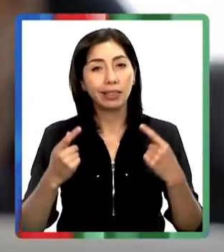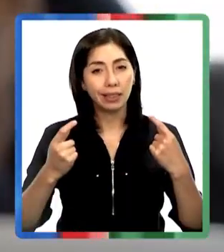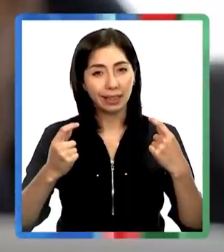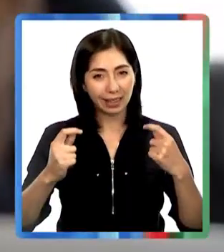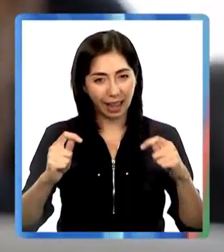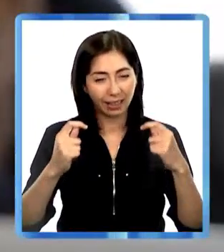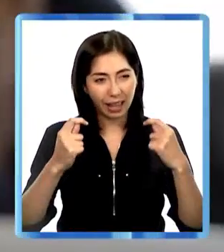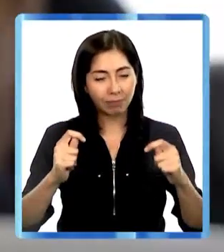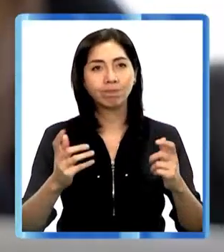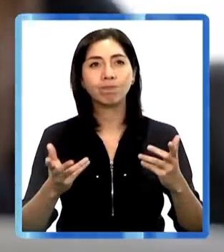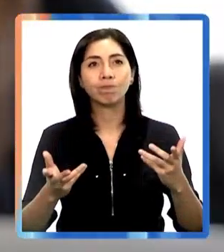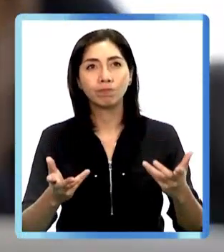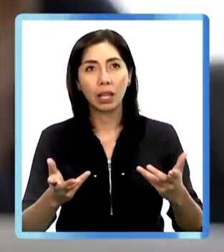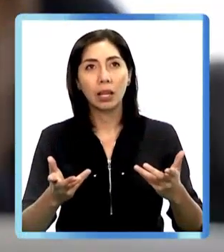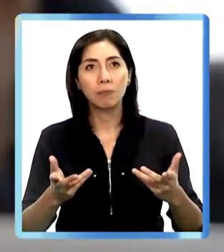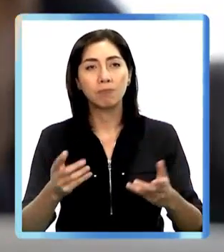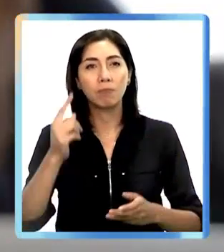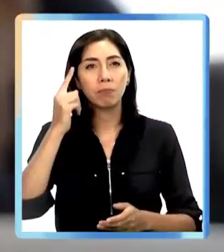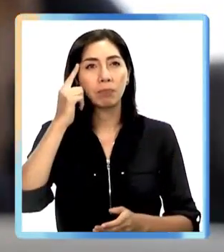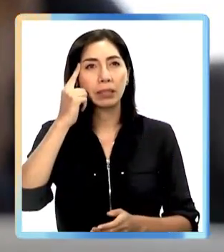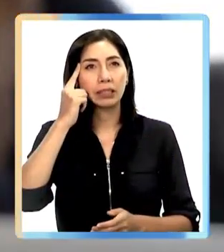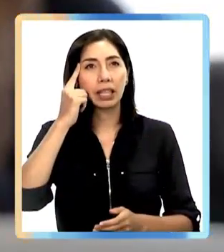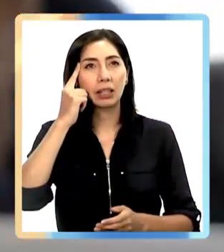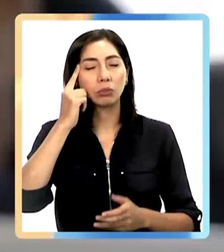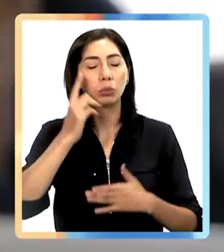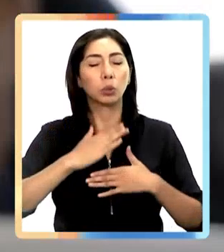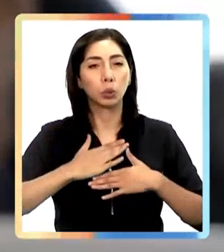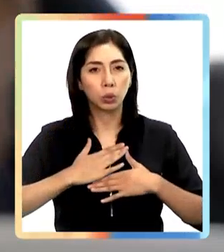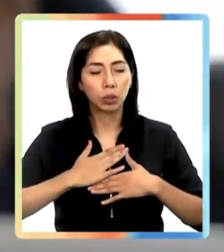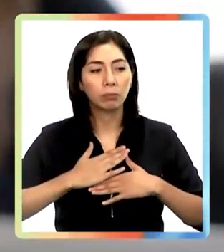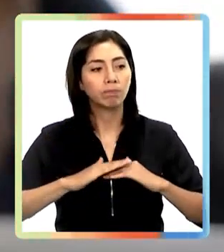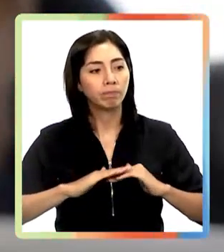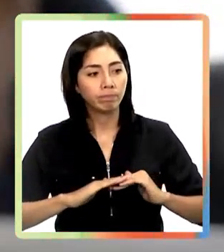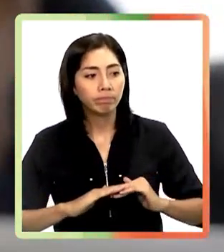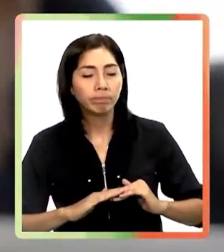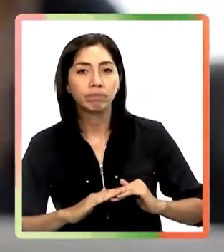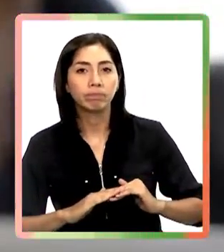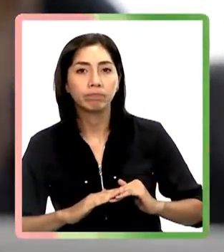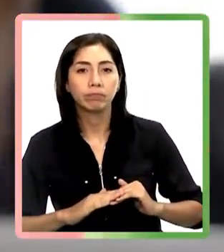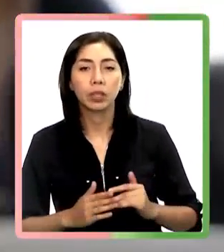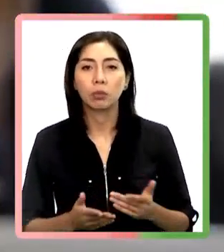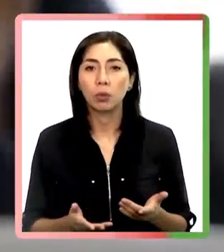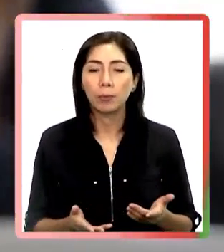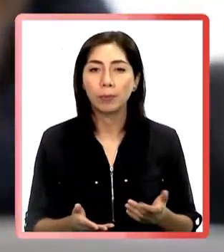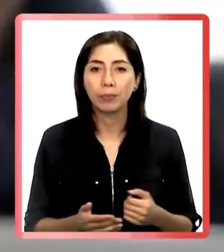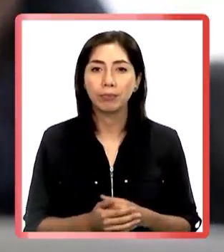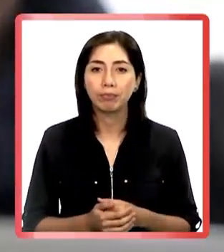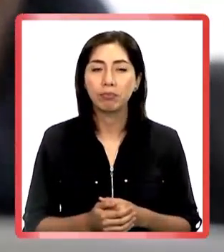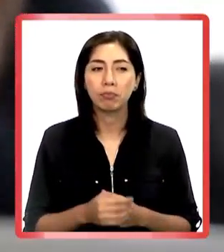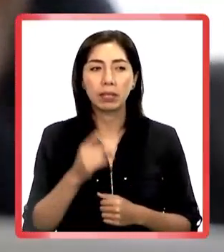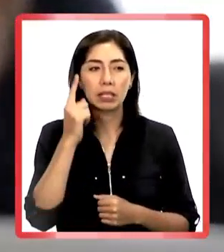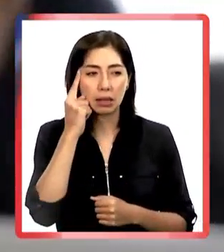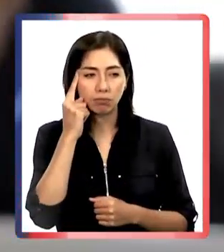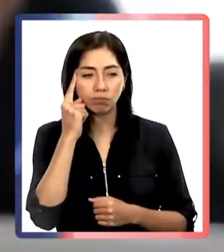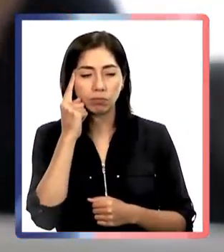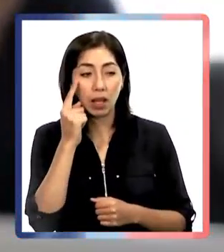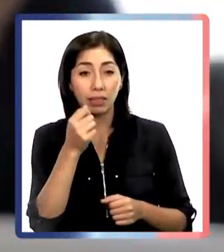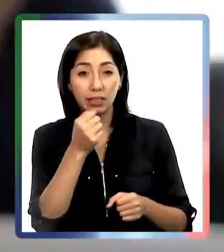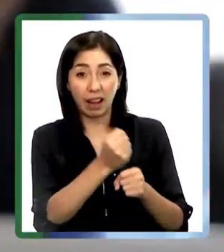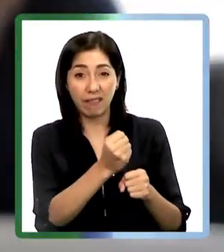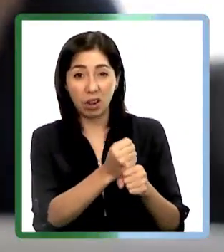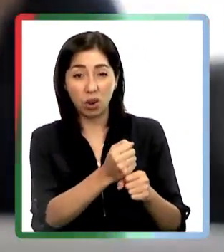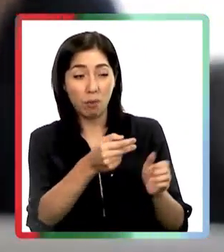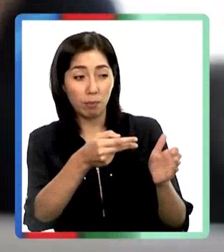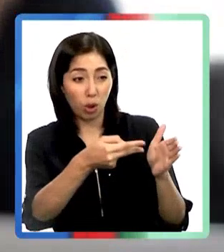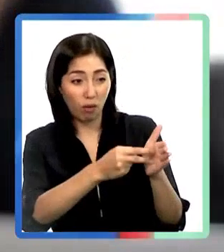de mantener las expectativas lo más aterrizadas posible y lo más bajas posible, o sea, determinar qué es esta dificultad en el